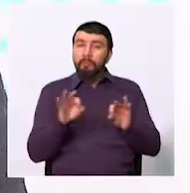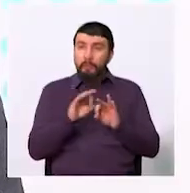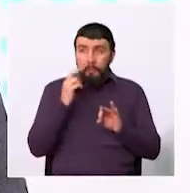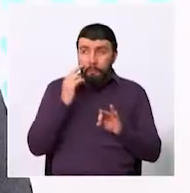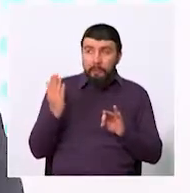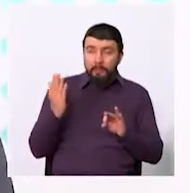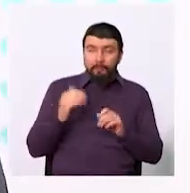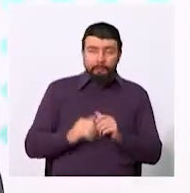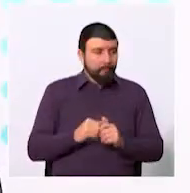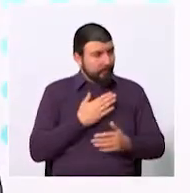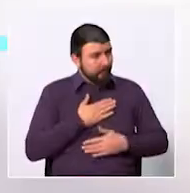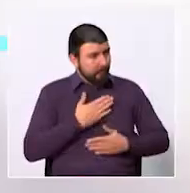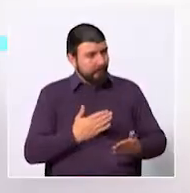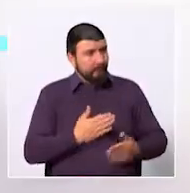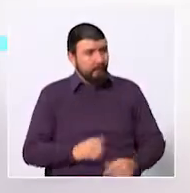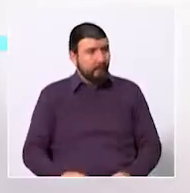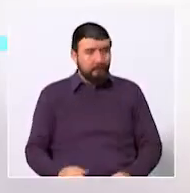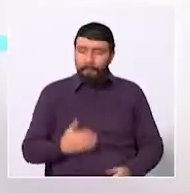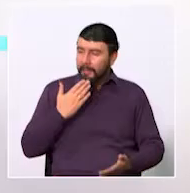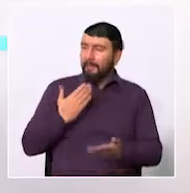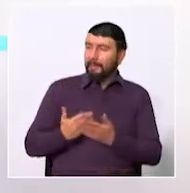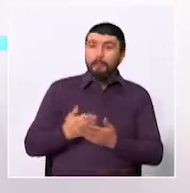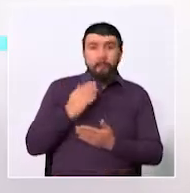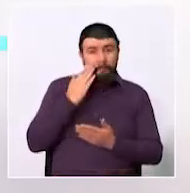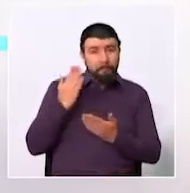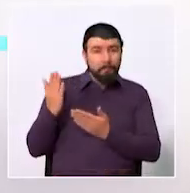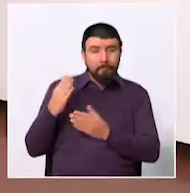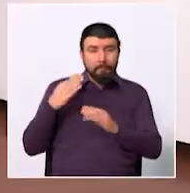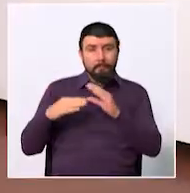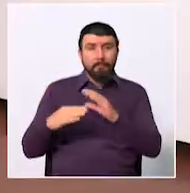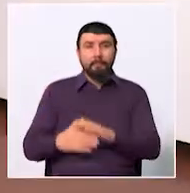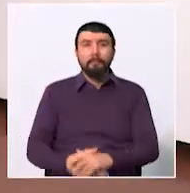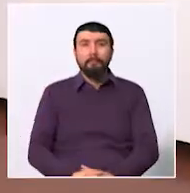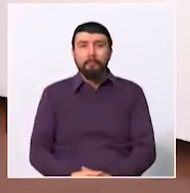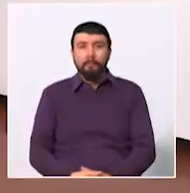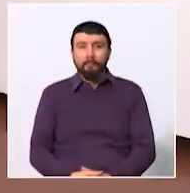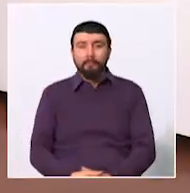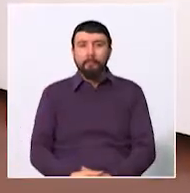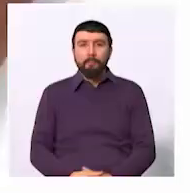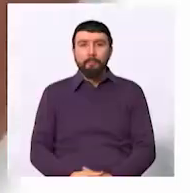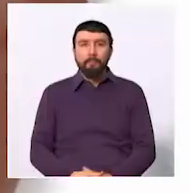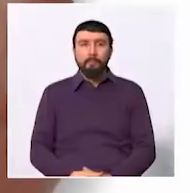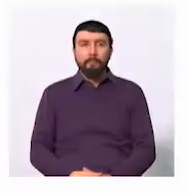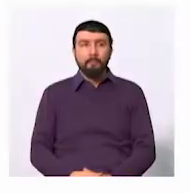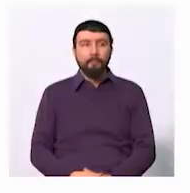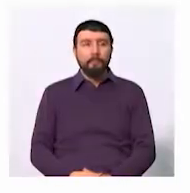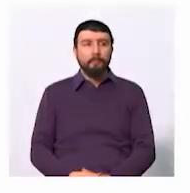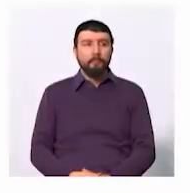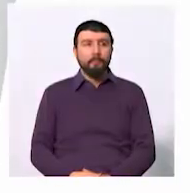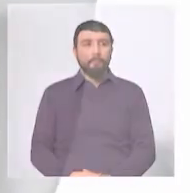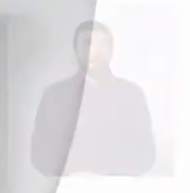autonómicos gracias y van a todos ustedes miles los dejamos con esta nota sí